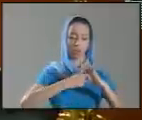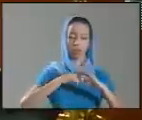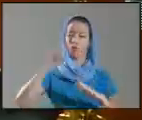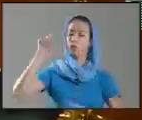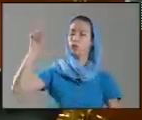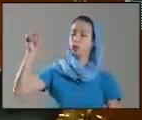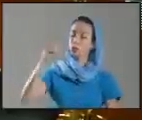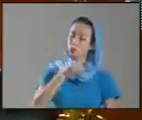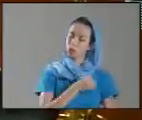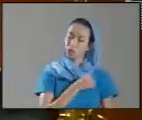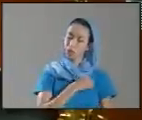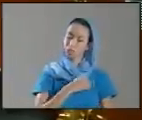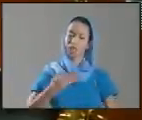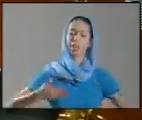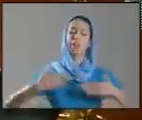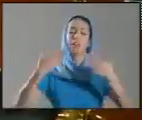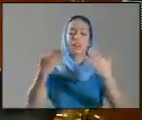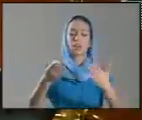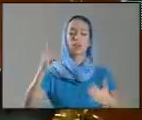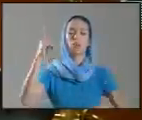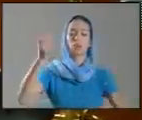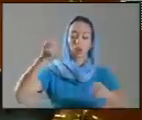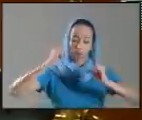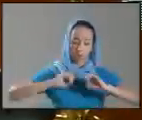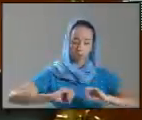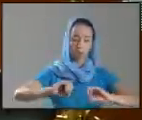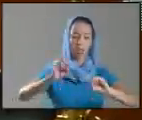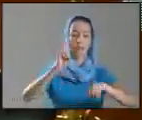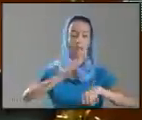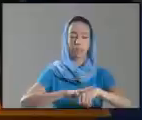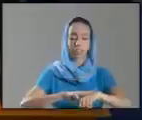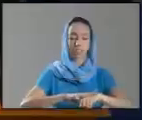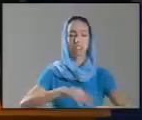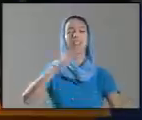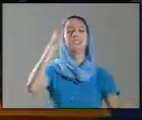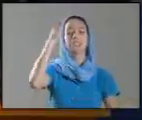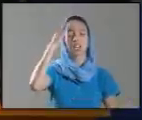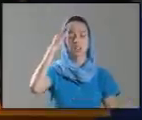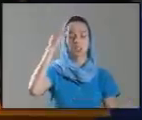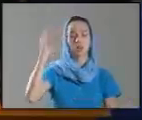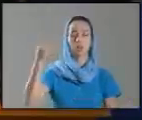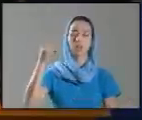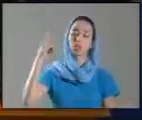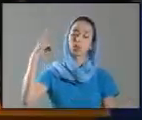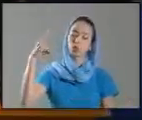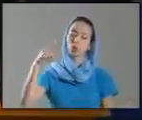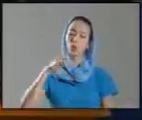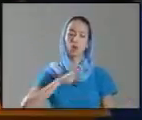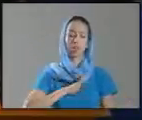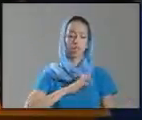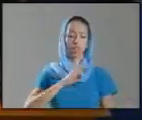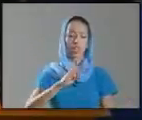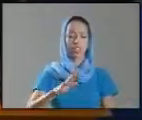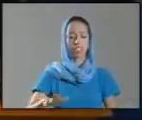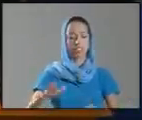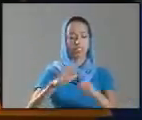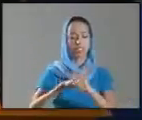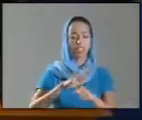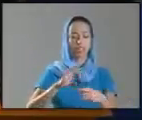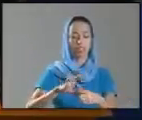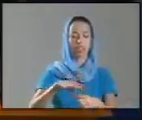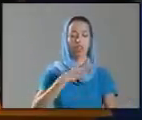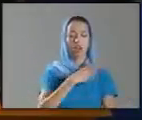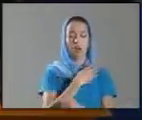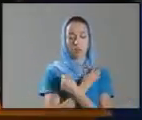en este año de reinicio tú estás dispuesto a darnos a nosotros una